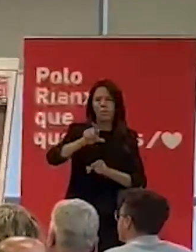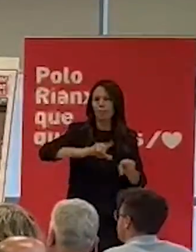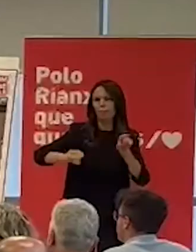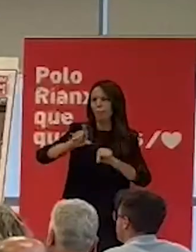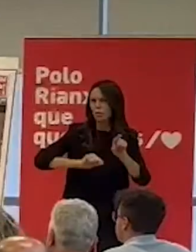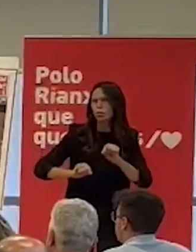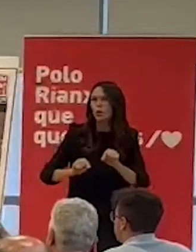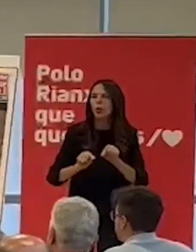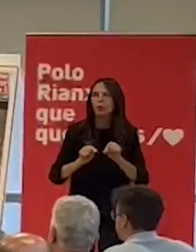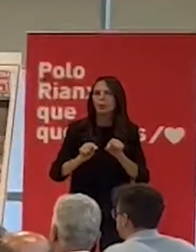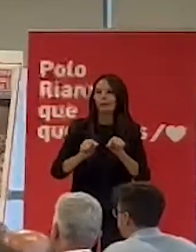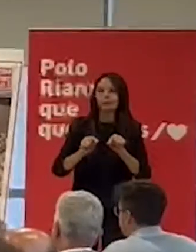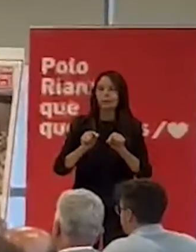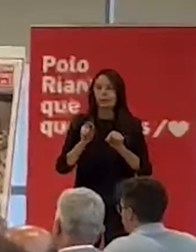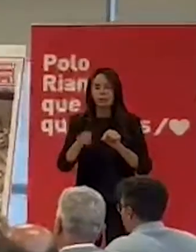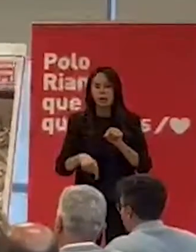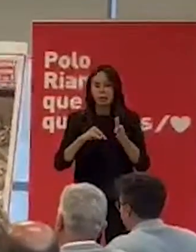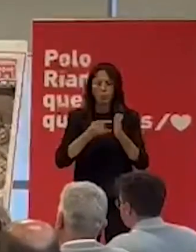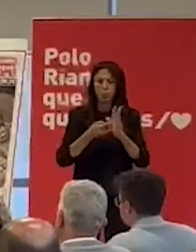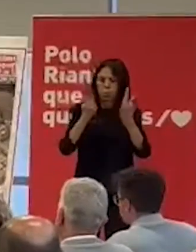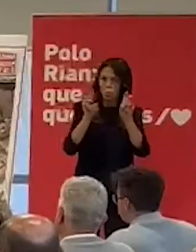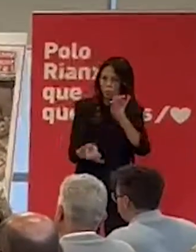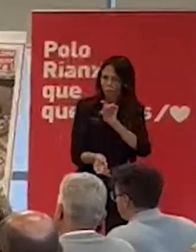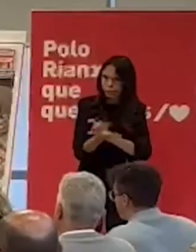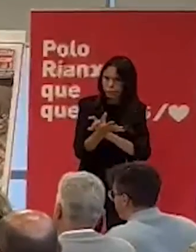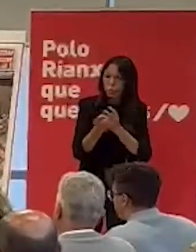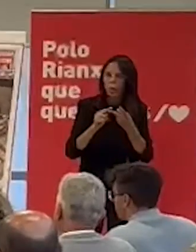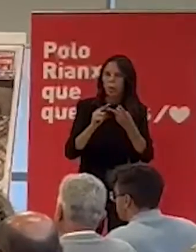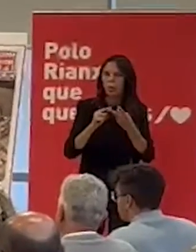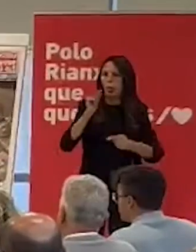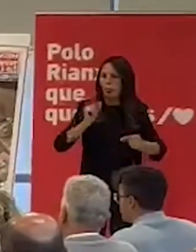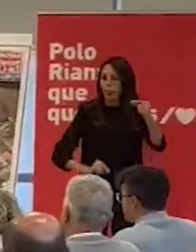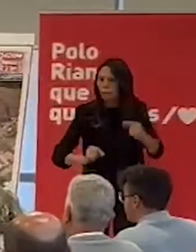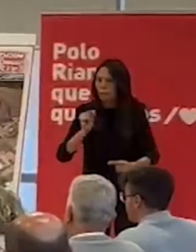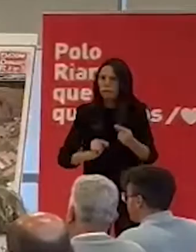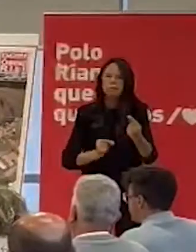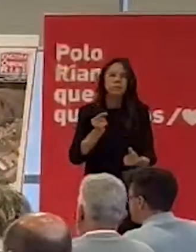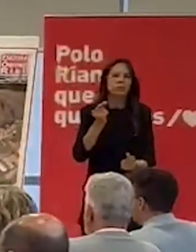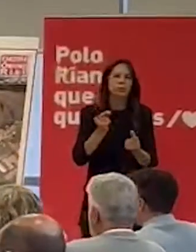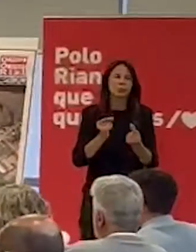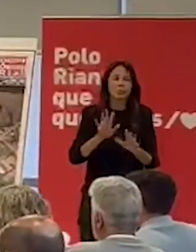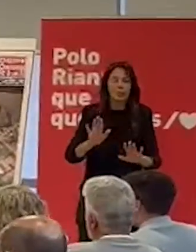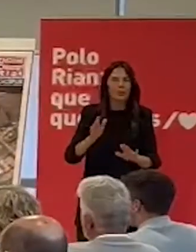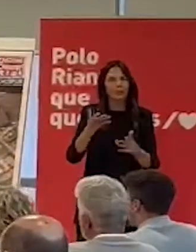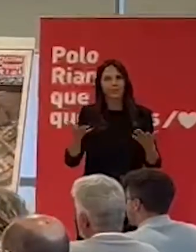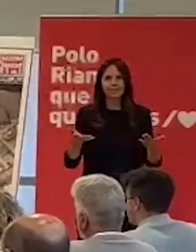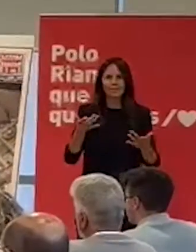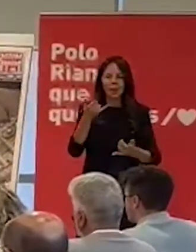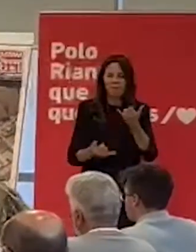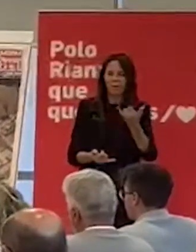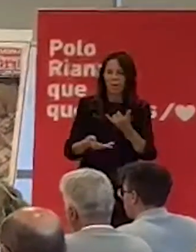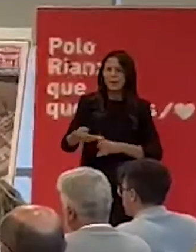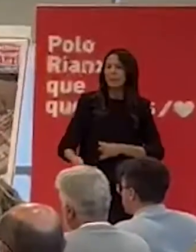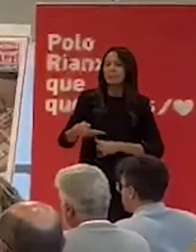decisións, planteamos proxectos, debatimos entre nós, pero ao final o